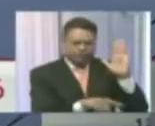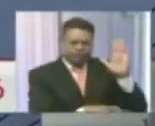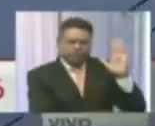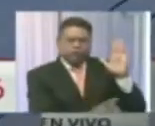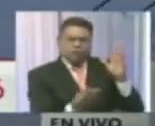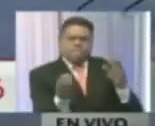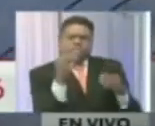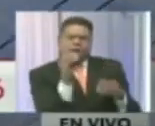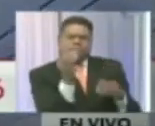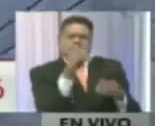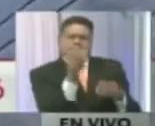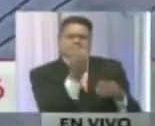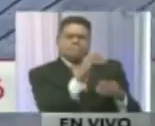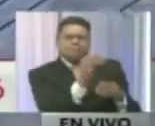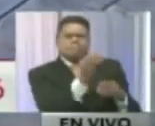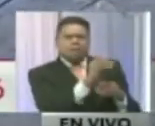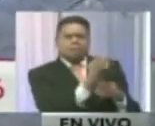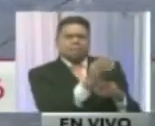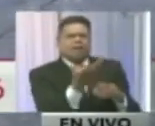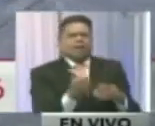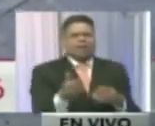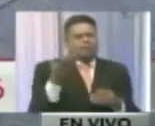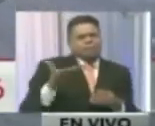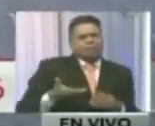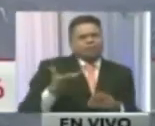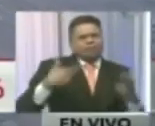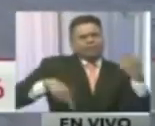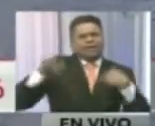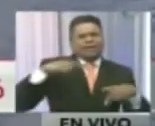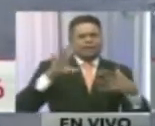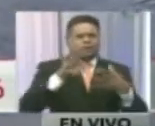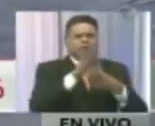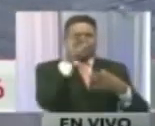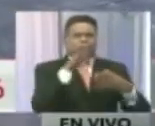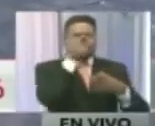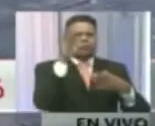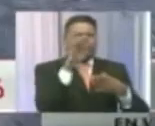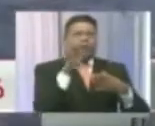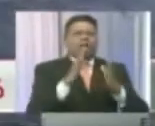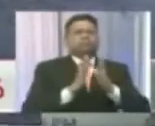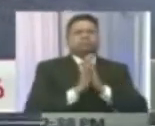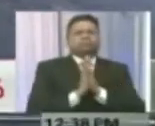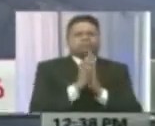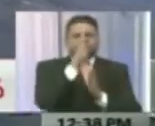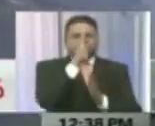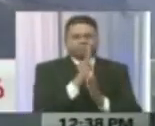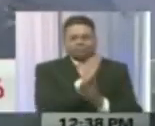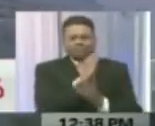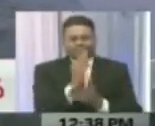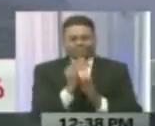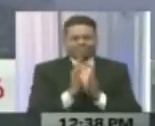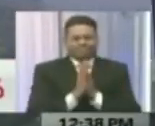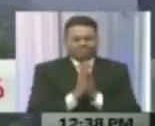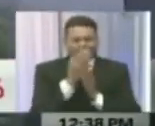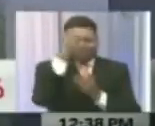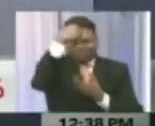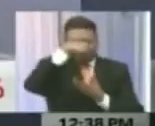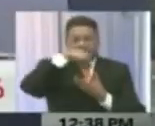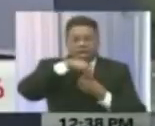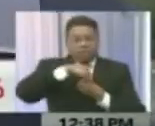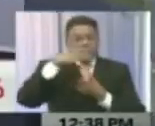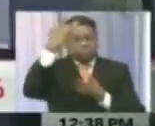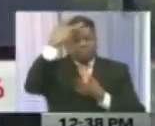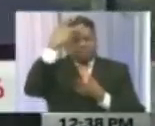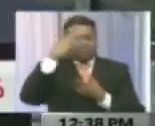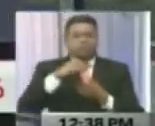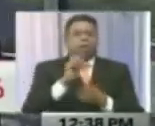sumar puntos de recreación espiritual en lo religioso, pero también en lo creativo y en lo imaginativo. Hablamos de más de